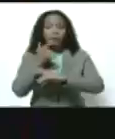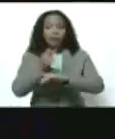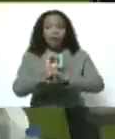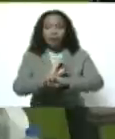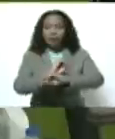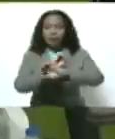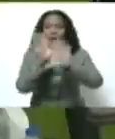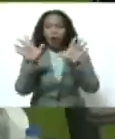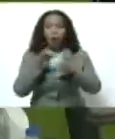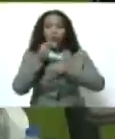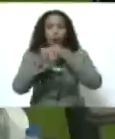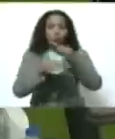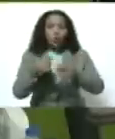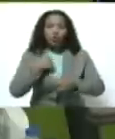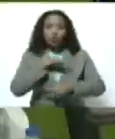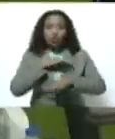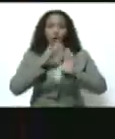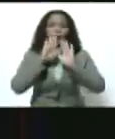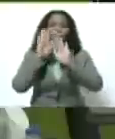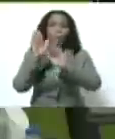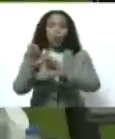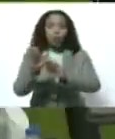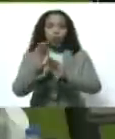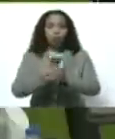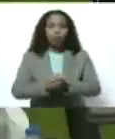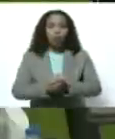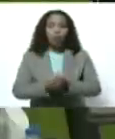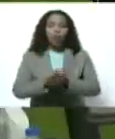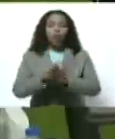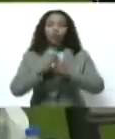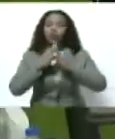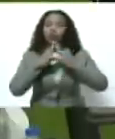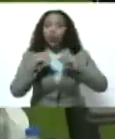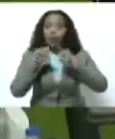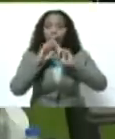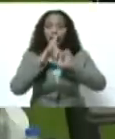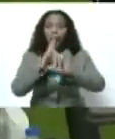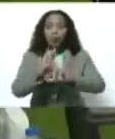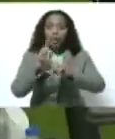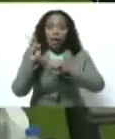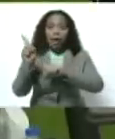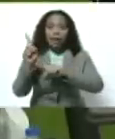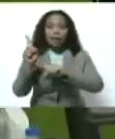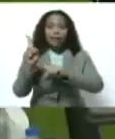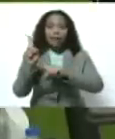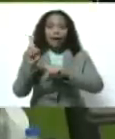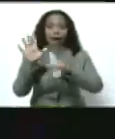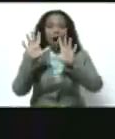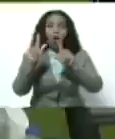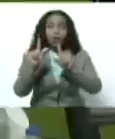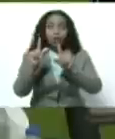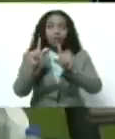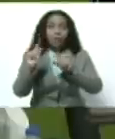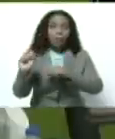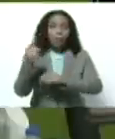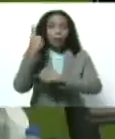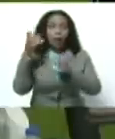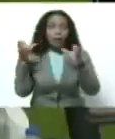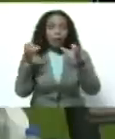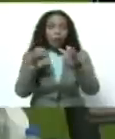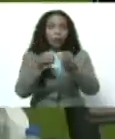claramente que apoyamos todos los resultados de esta 21ª cumbre del